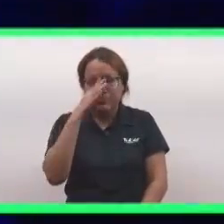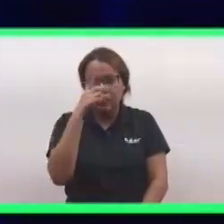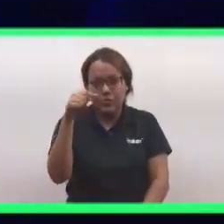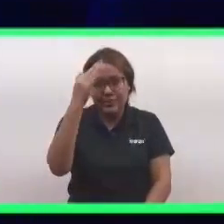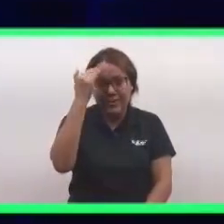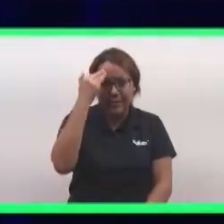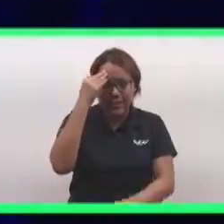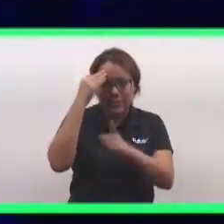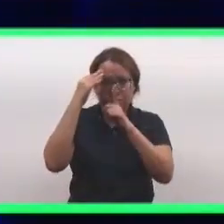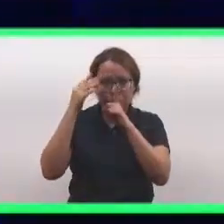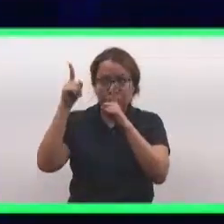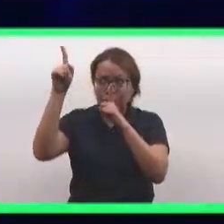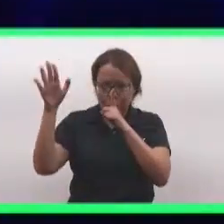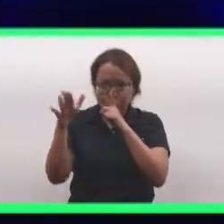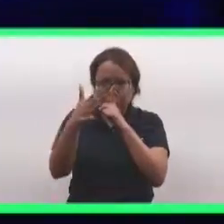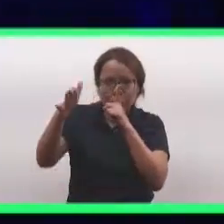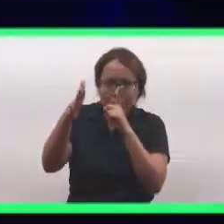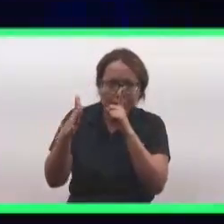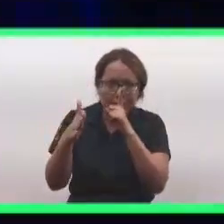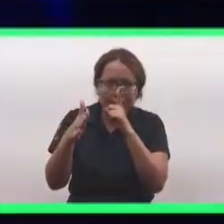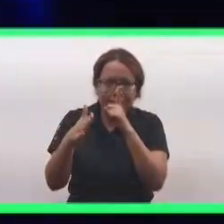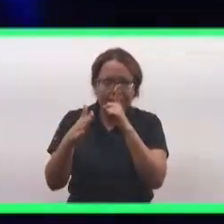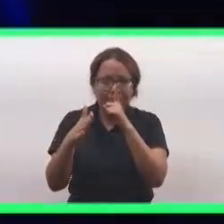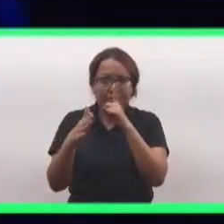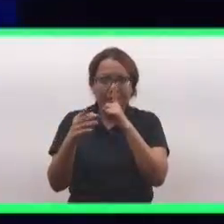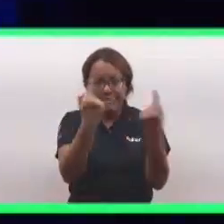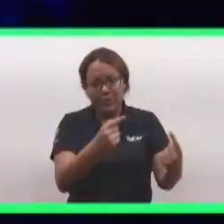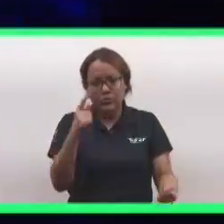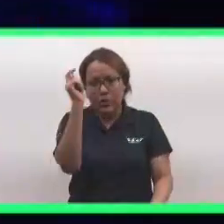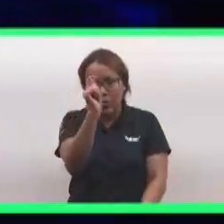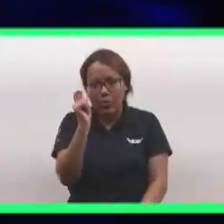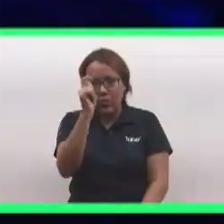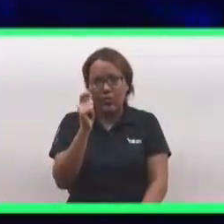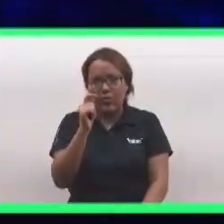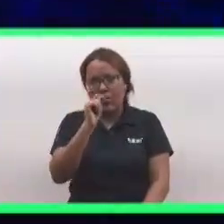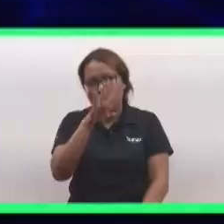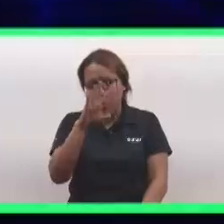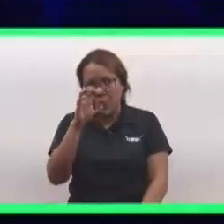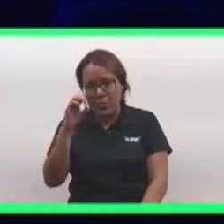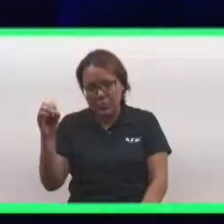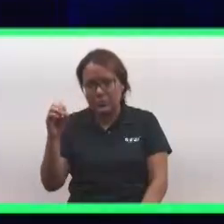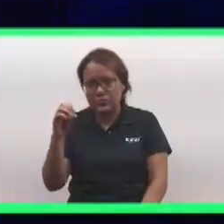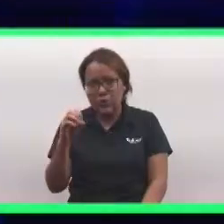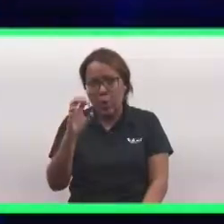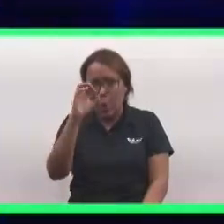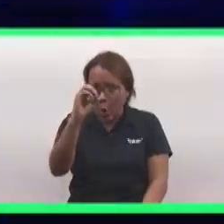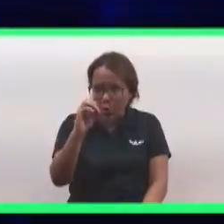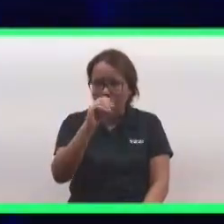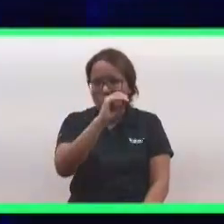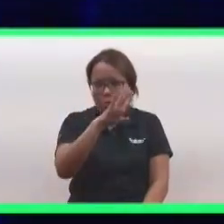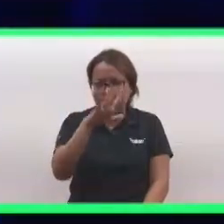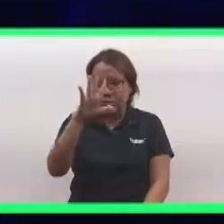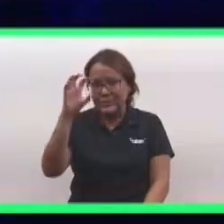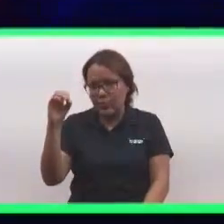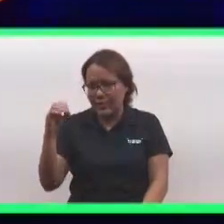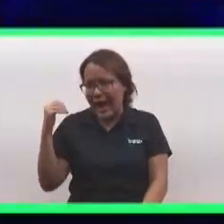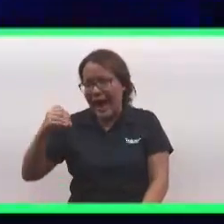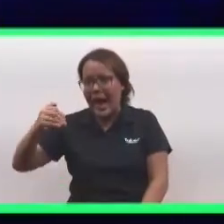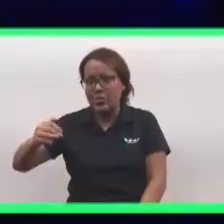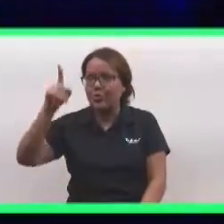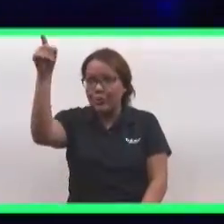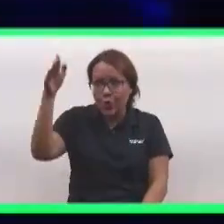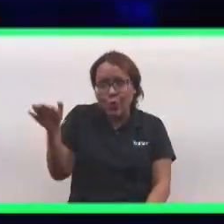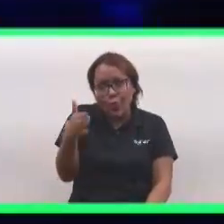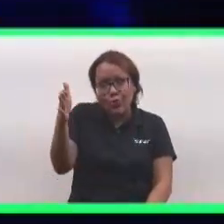muchas veces para hablar a su pueblo, y lo utilizó, según los teólogos, durante 400 o 450 años, el periodo intertestamentario. No